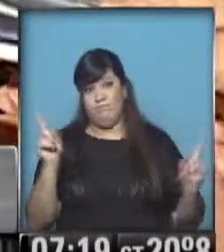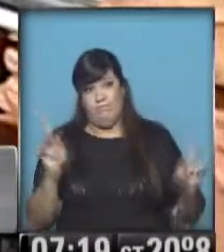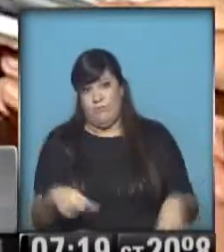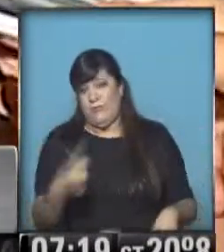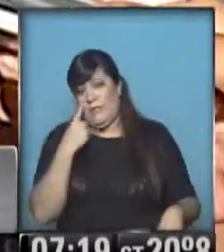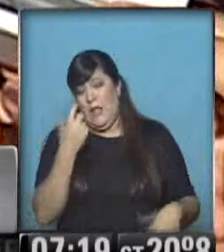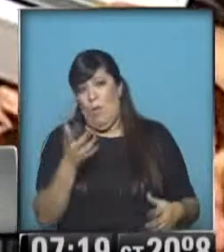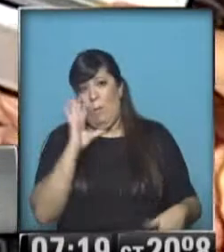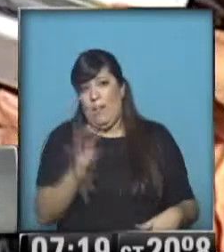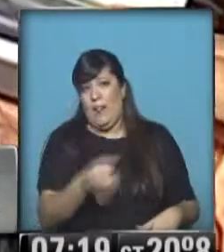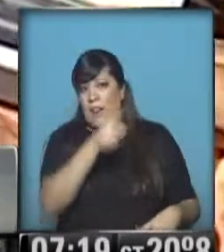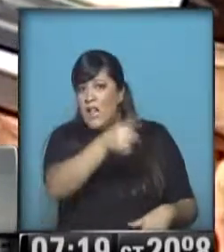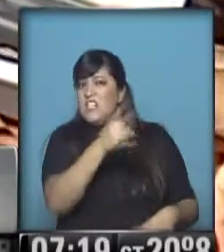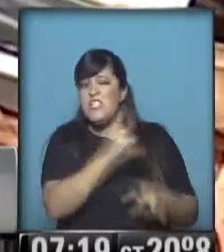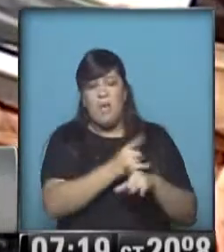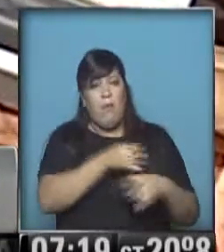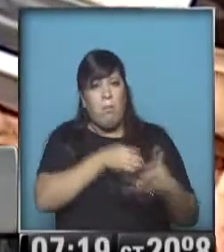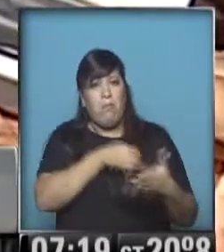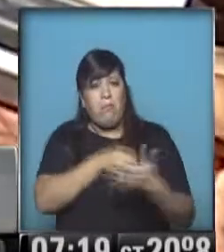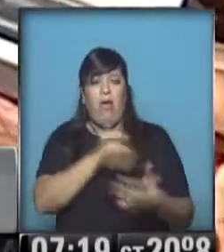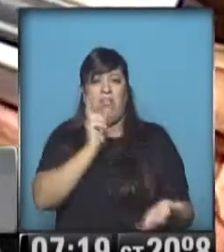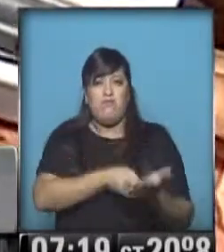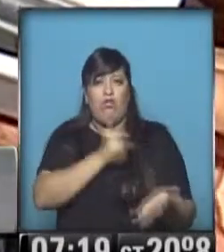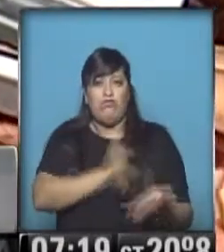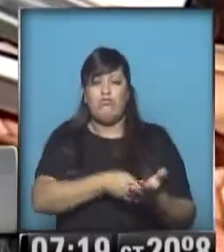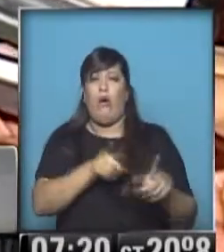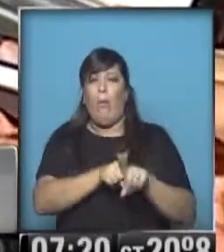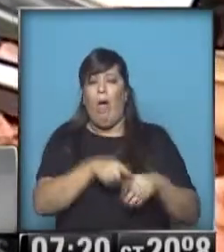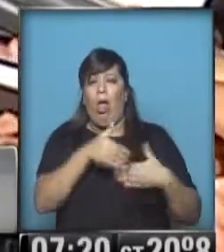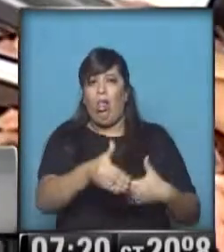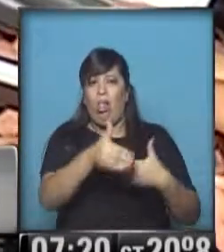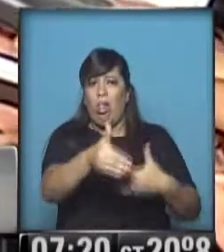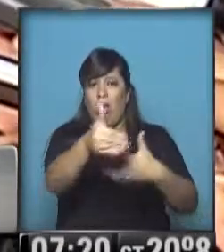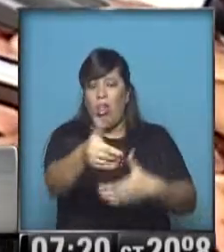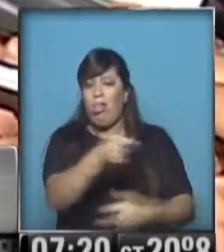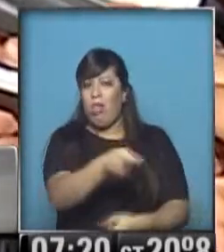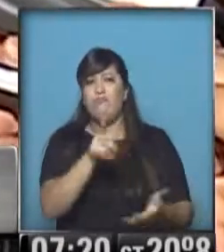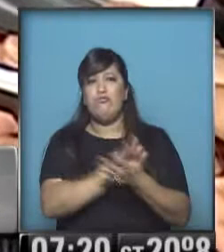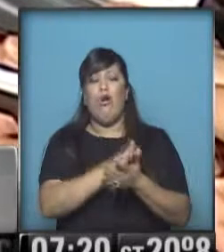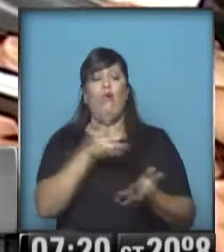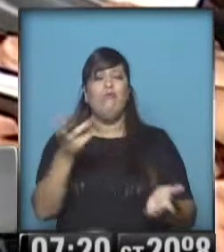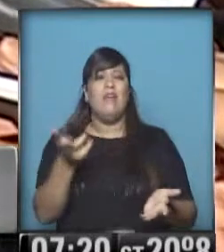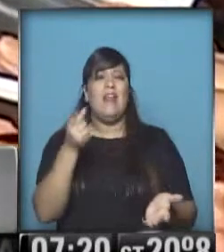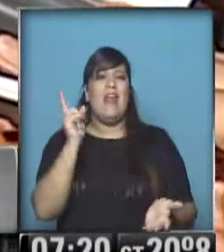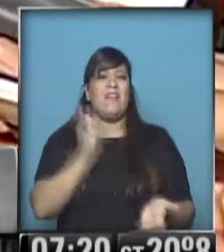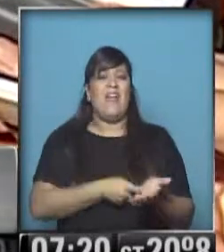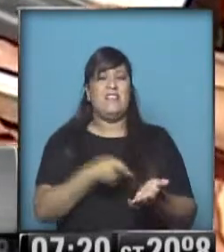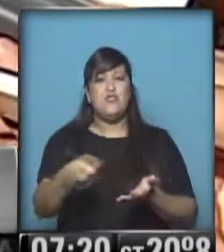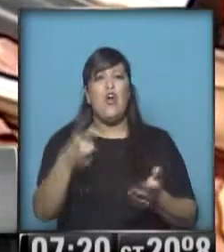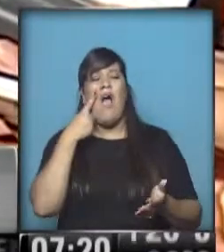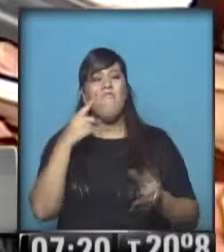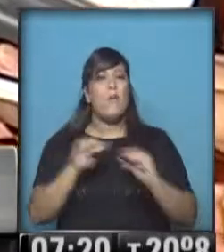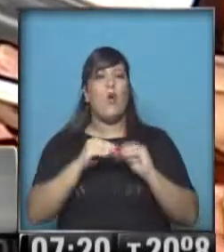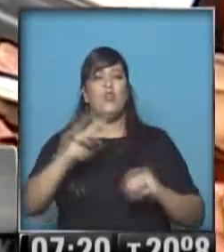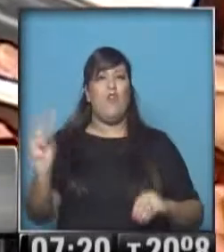darse cuenta de que no ha parado de meter medidas que solamente dilatan las posibilidades de la de la determinación de cuál ha sido